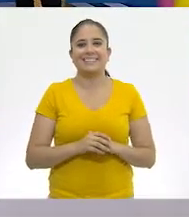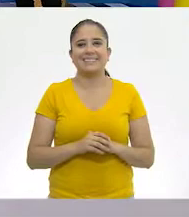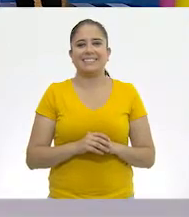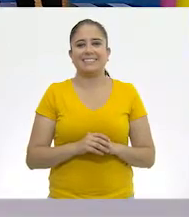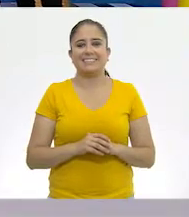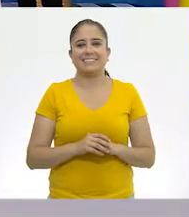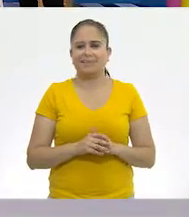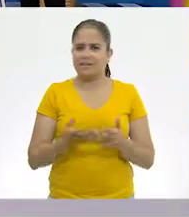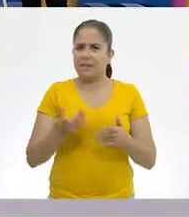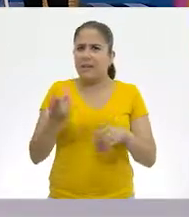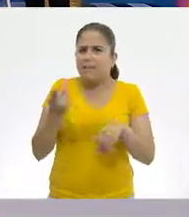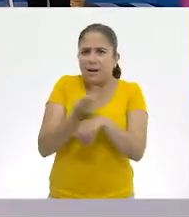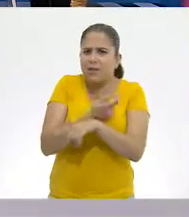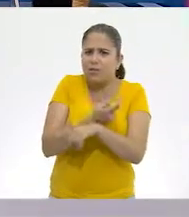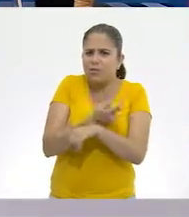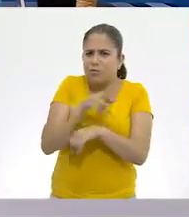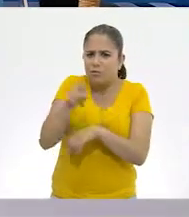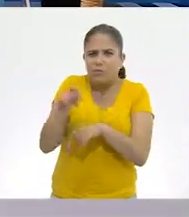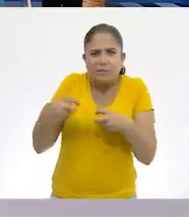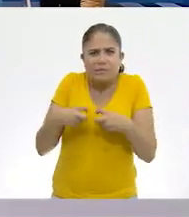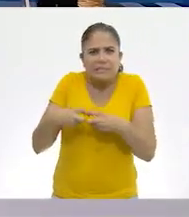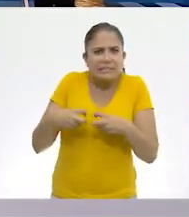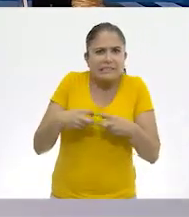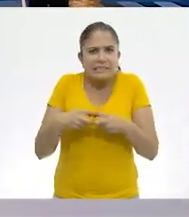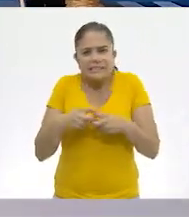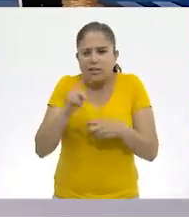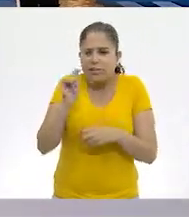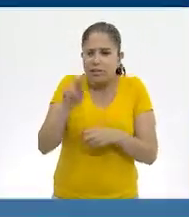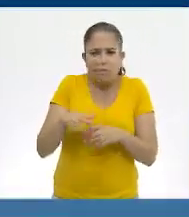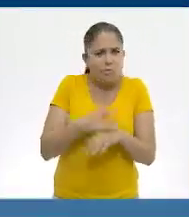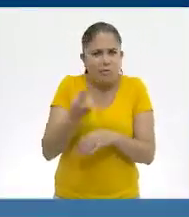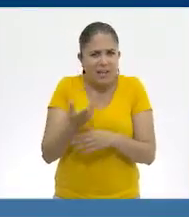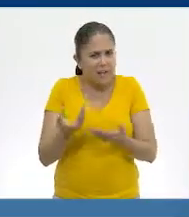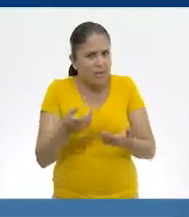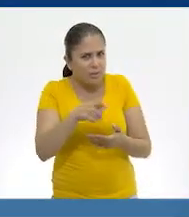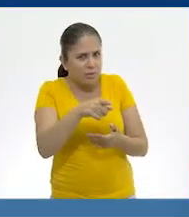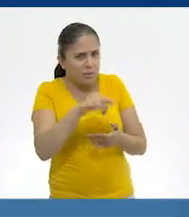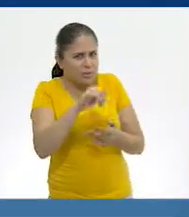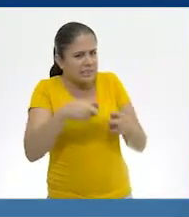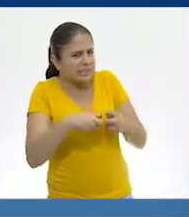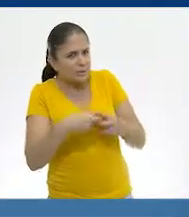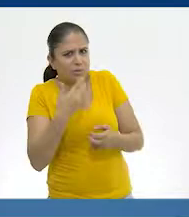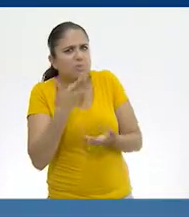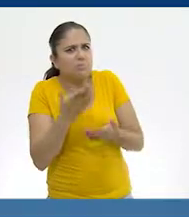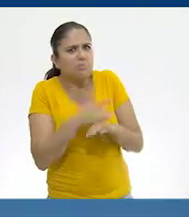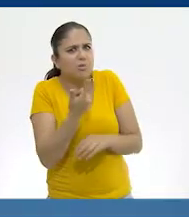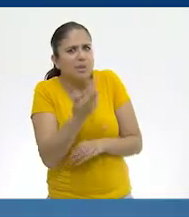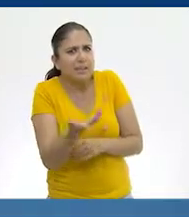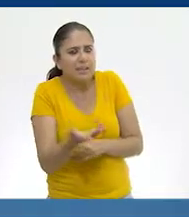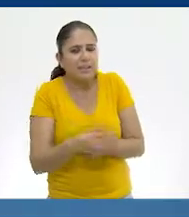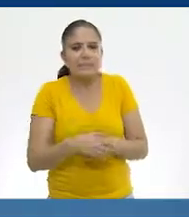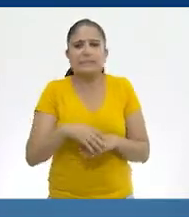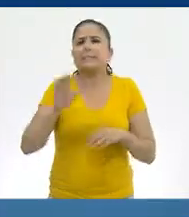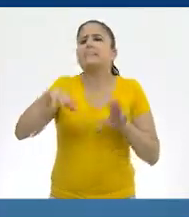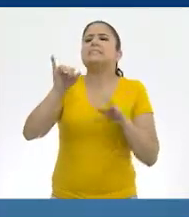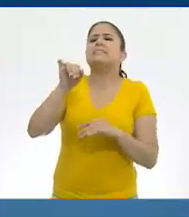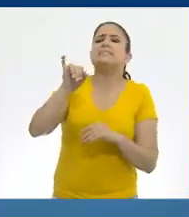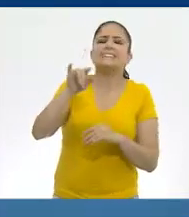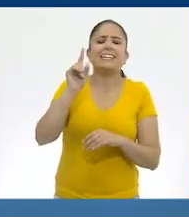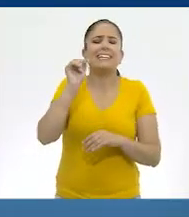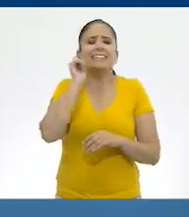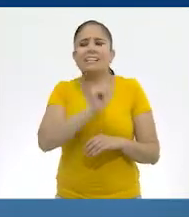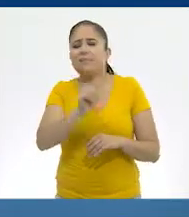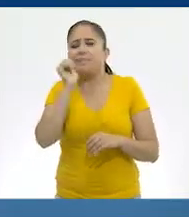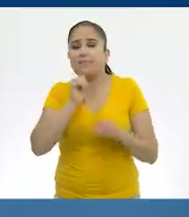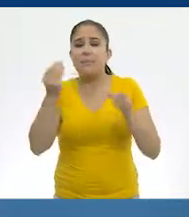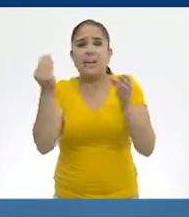¿Qué pasó, Ton? ¿Por qué estás tan nervioso? Sí, Ton, ¿todo bien? ¿Estás bien? Ay, sí. Es que siempre que empieza